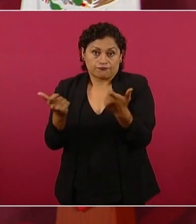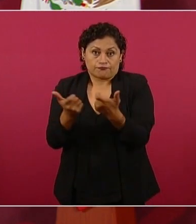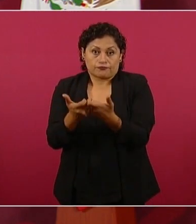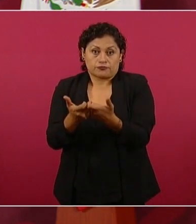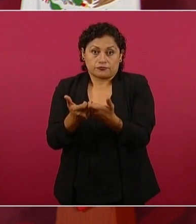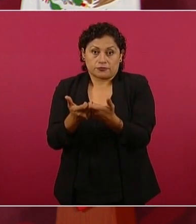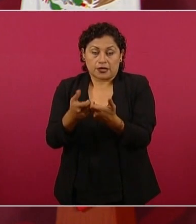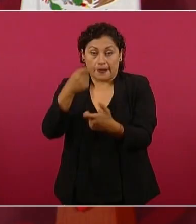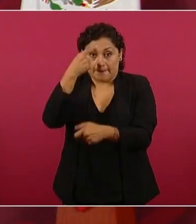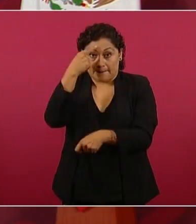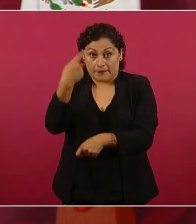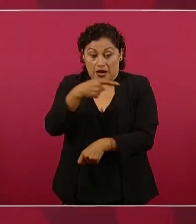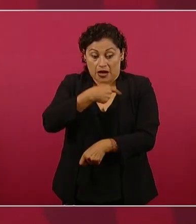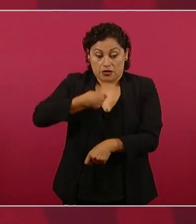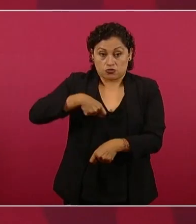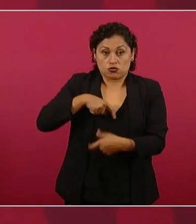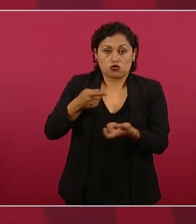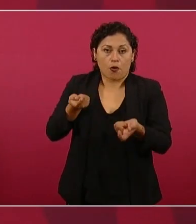manejar la empresa,